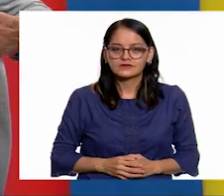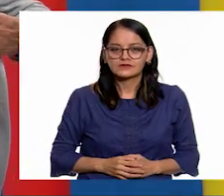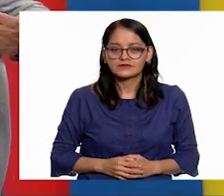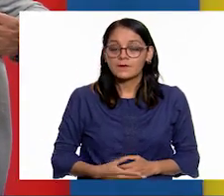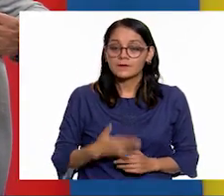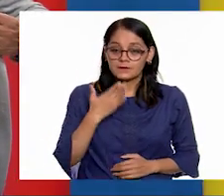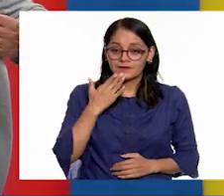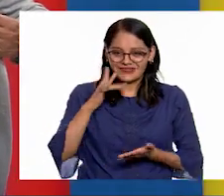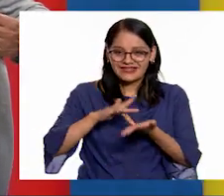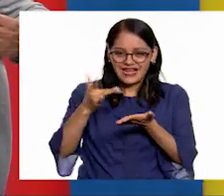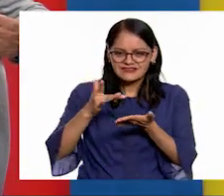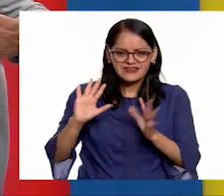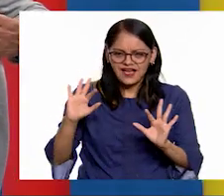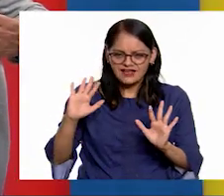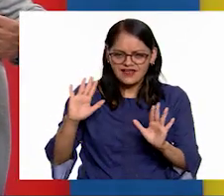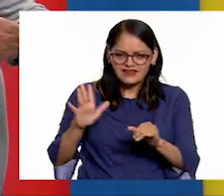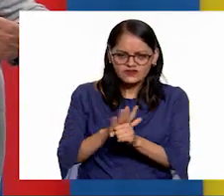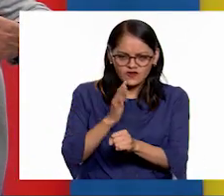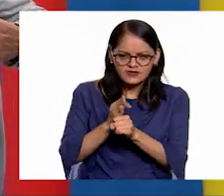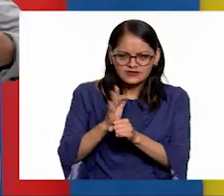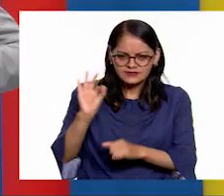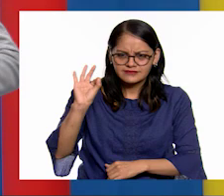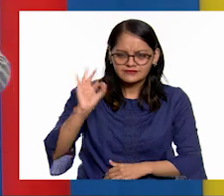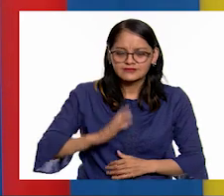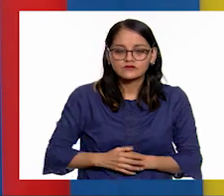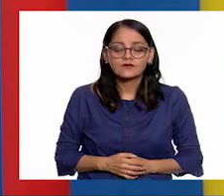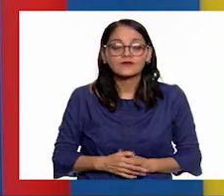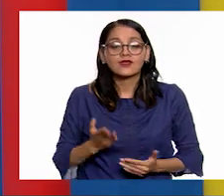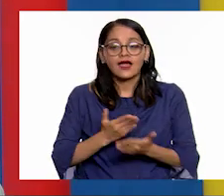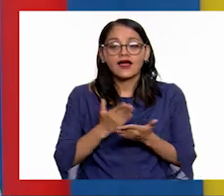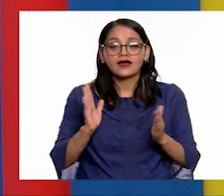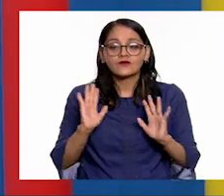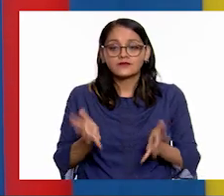Muy bien, muchas ¿Con eso o gracias. Yo creo que con eso. Y vamos a acercar